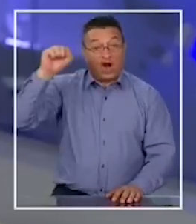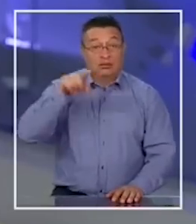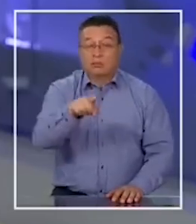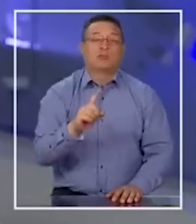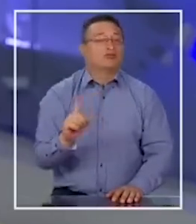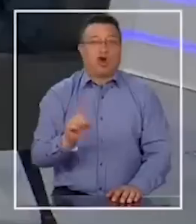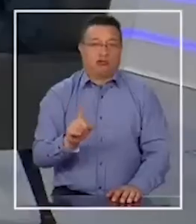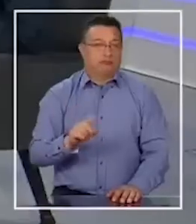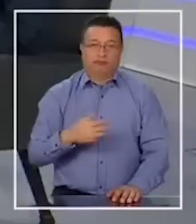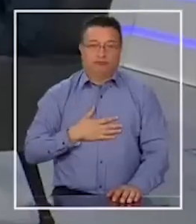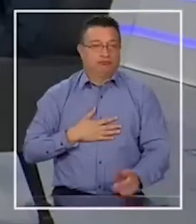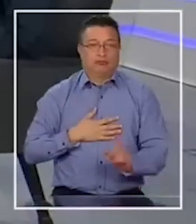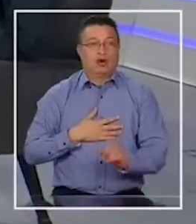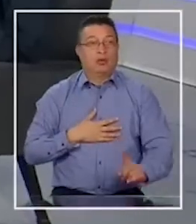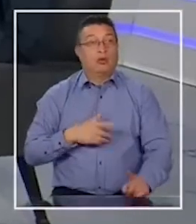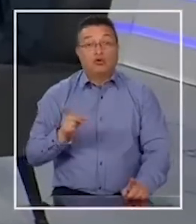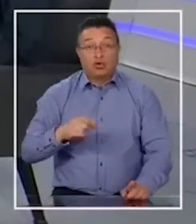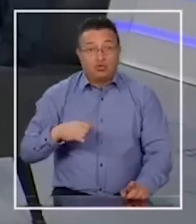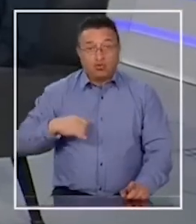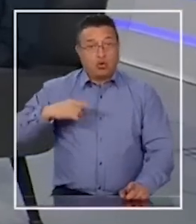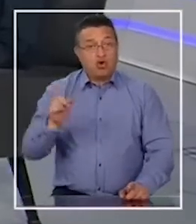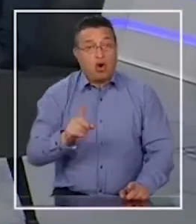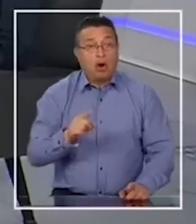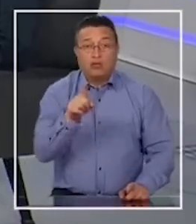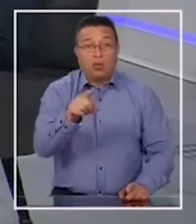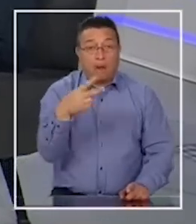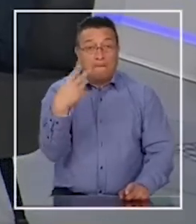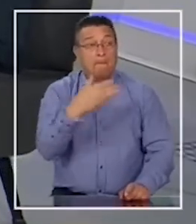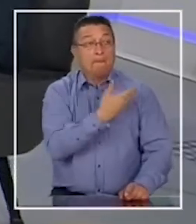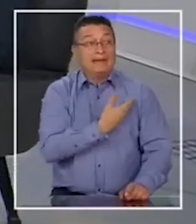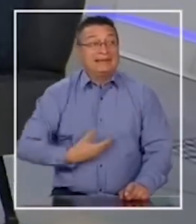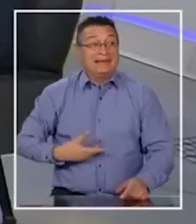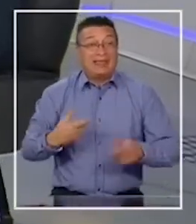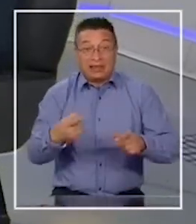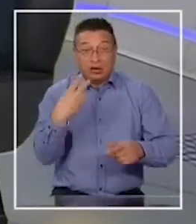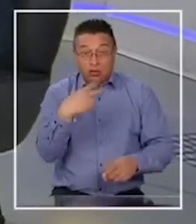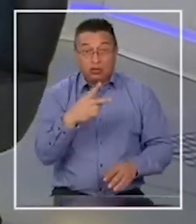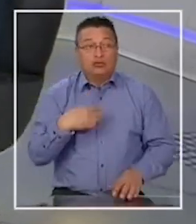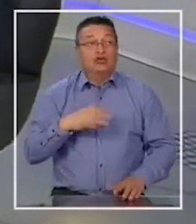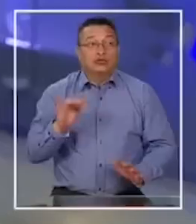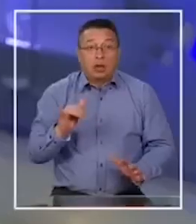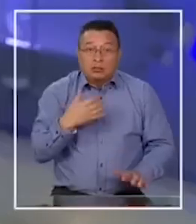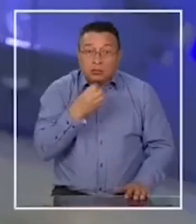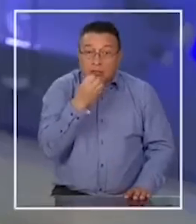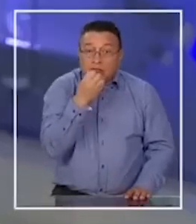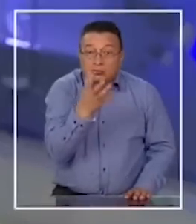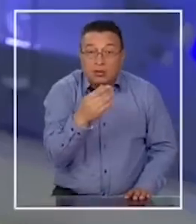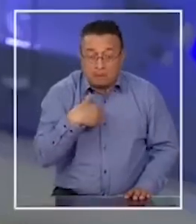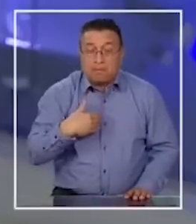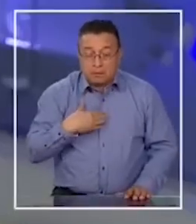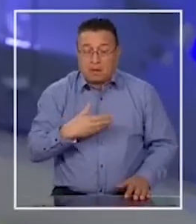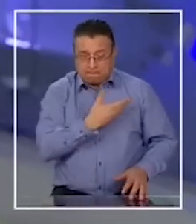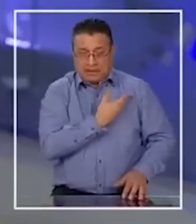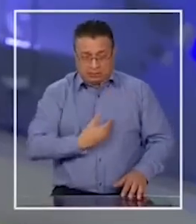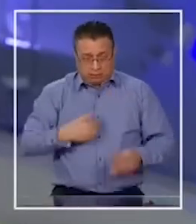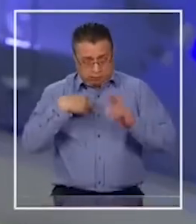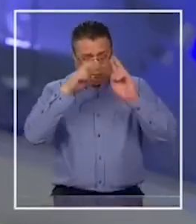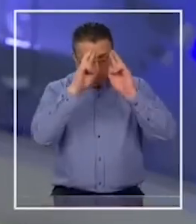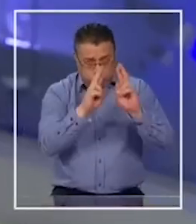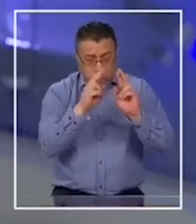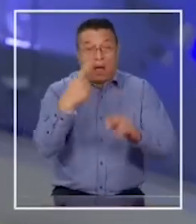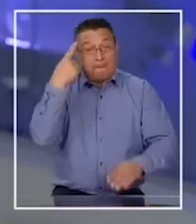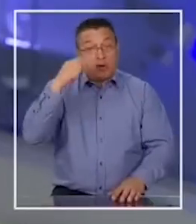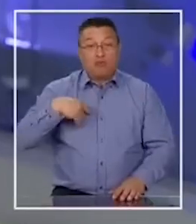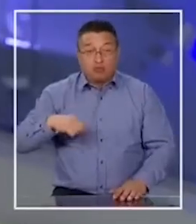claramente no no está orgulloso No no estoy orgulloso presidente no lo acabo de decir que es mi presidente pero no